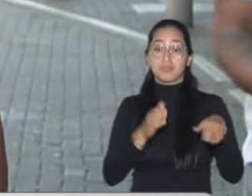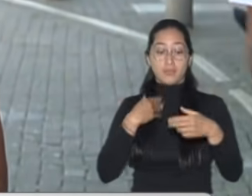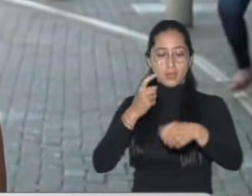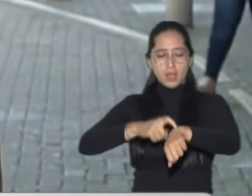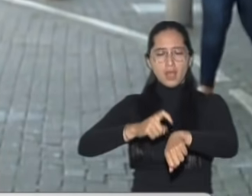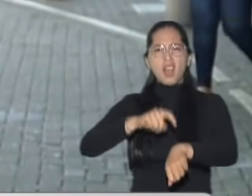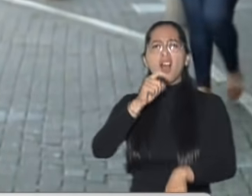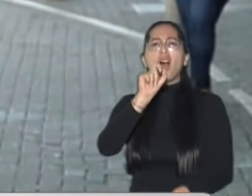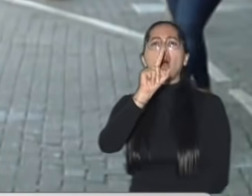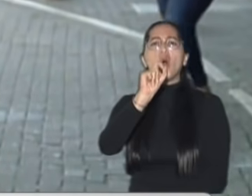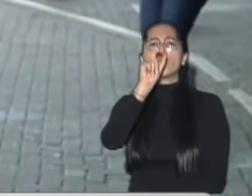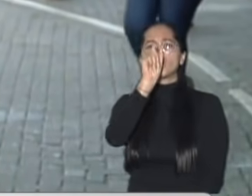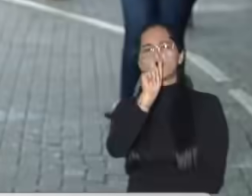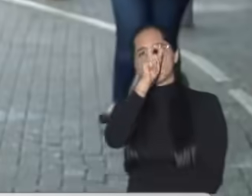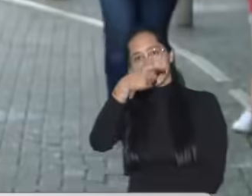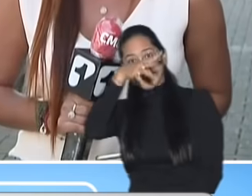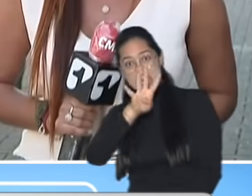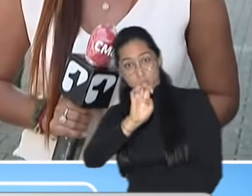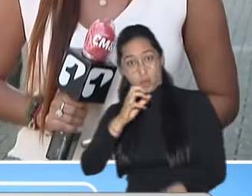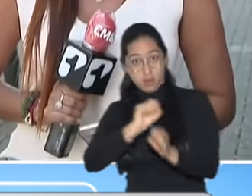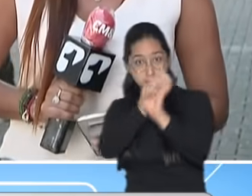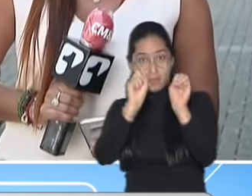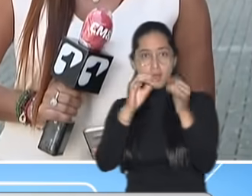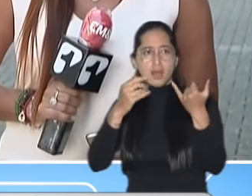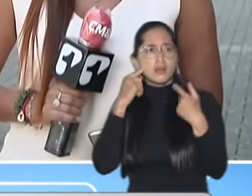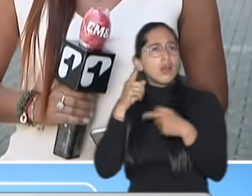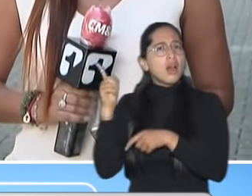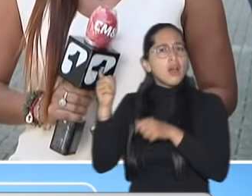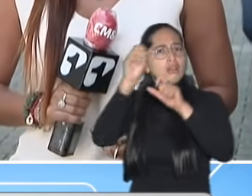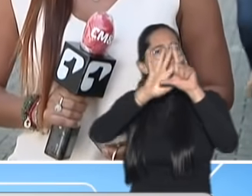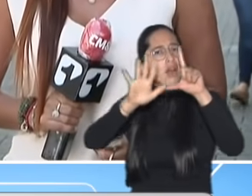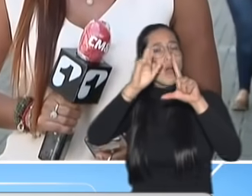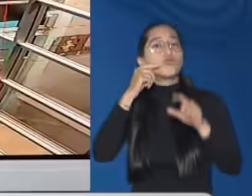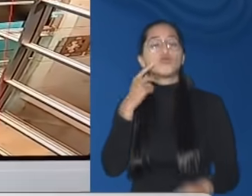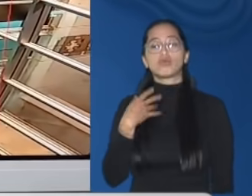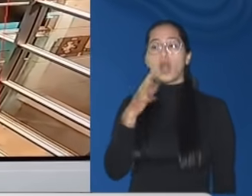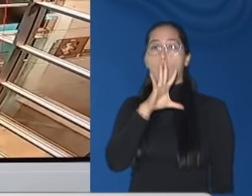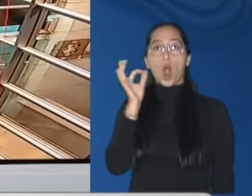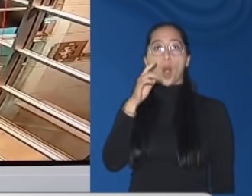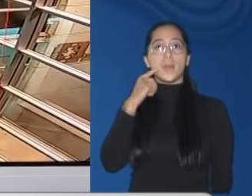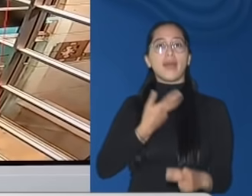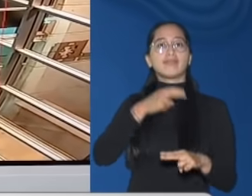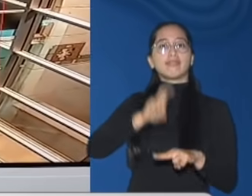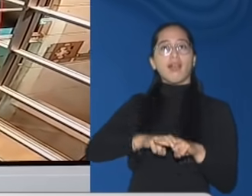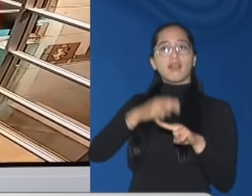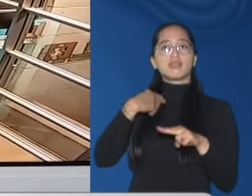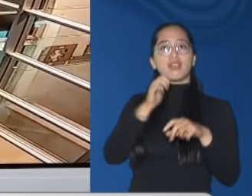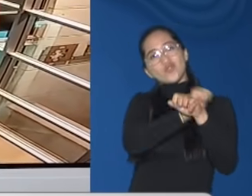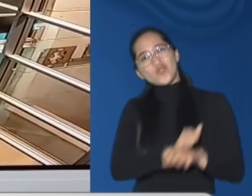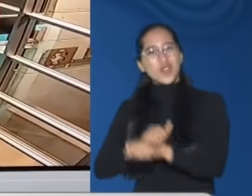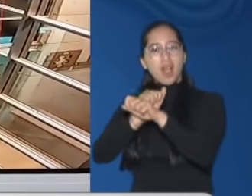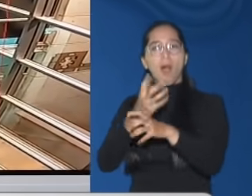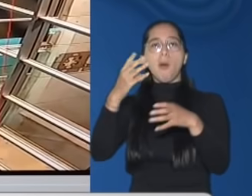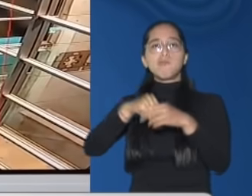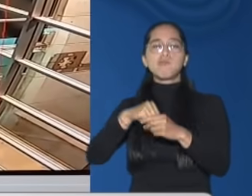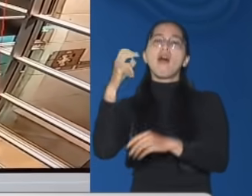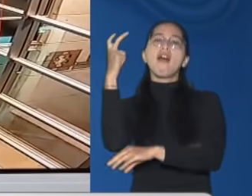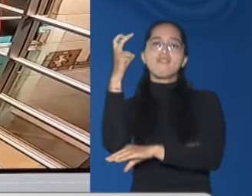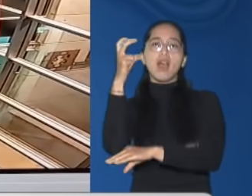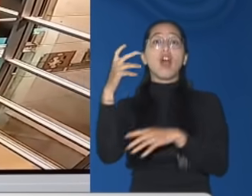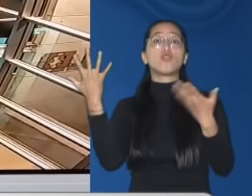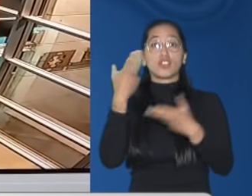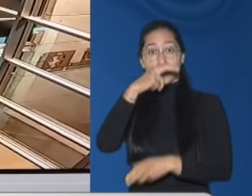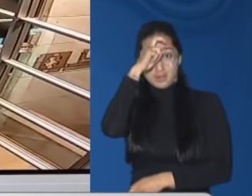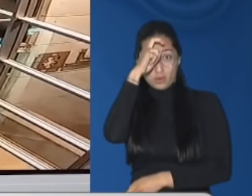en video quedó grabado justo el momento en que un hombre que permanecía capturado, detenido en el búnker de la Fiscalía, esto en el